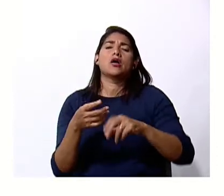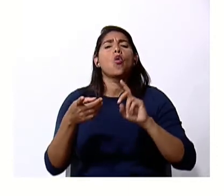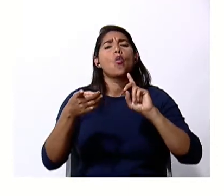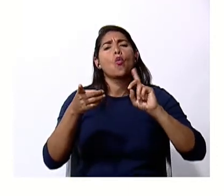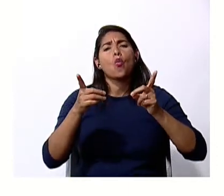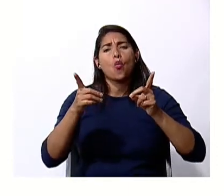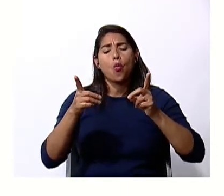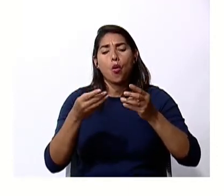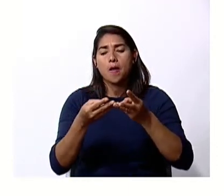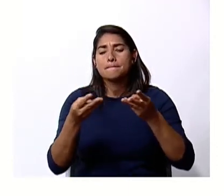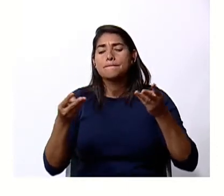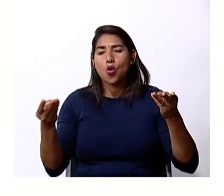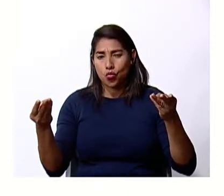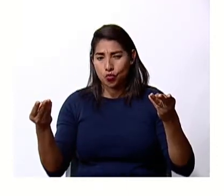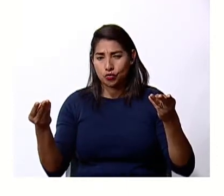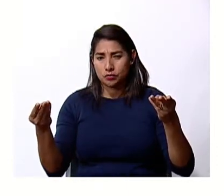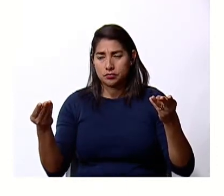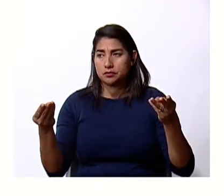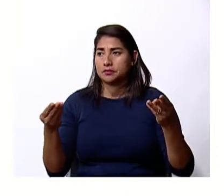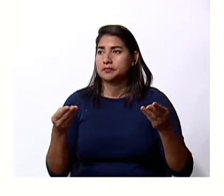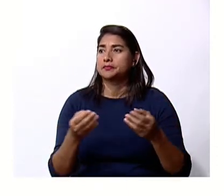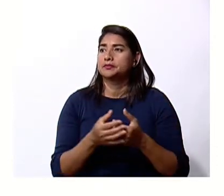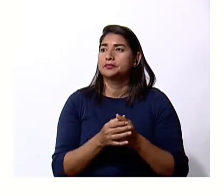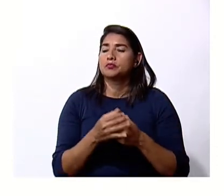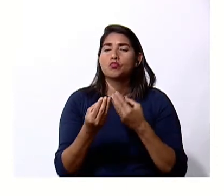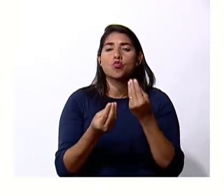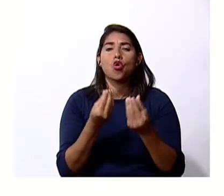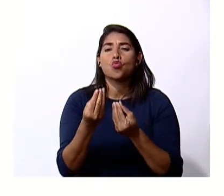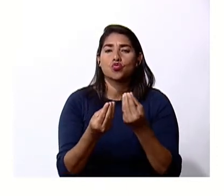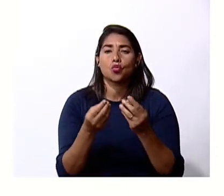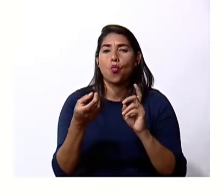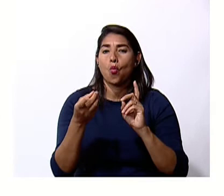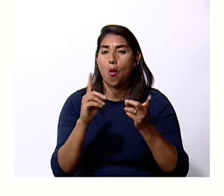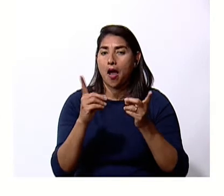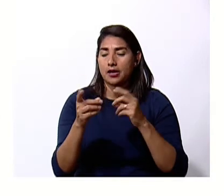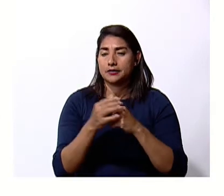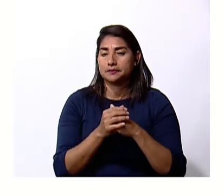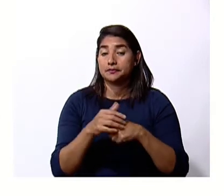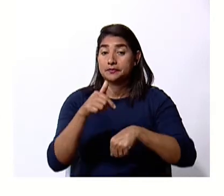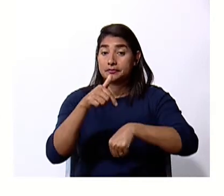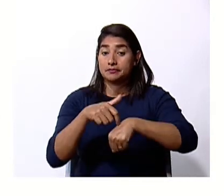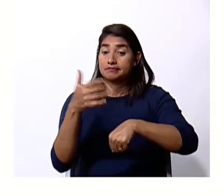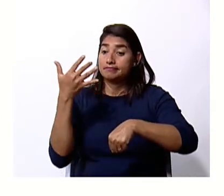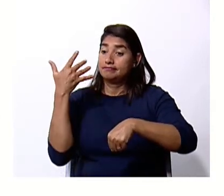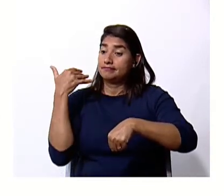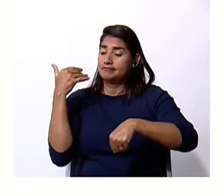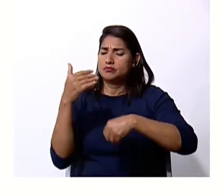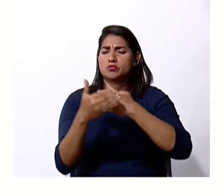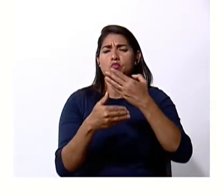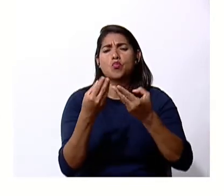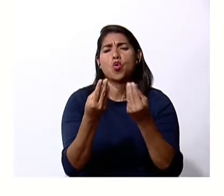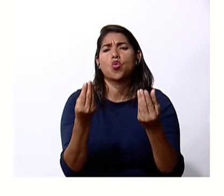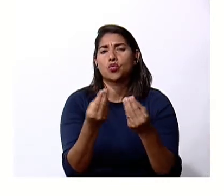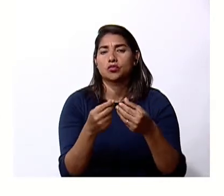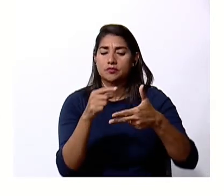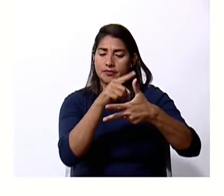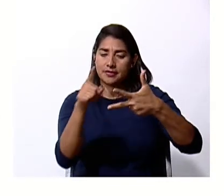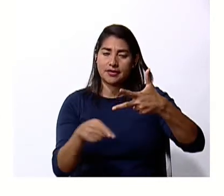eran los productos? Vamos a ver. En la colonia los productos eran